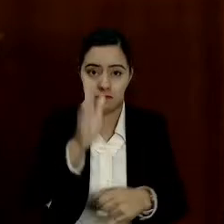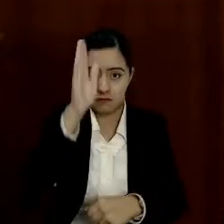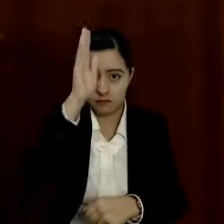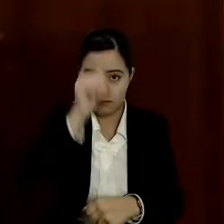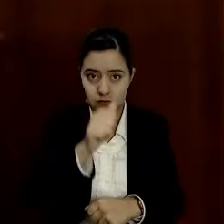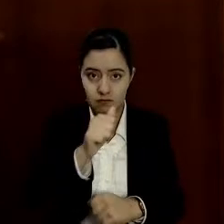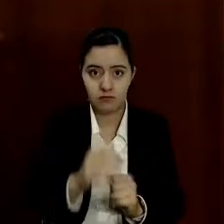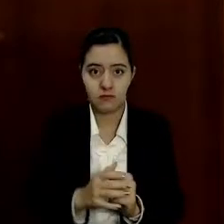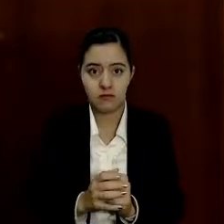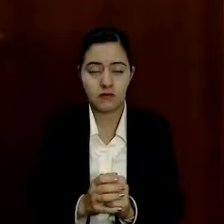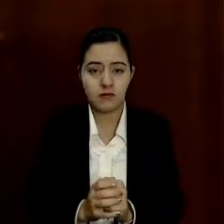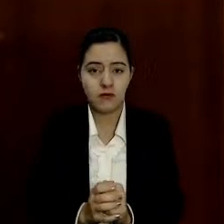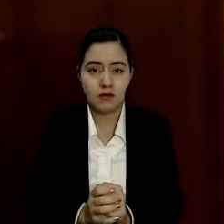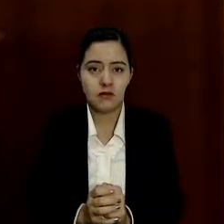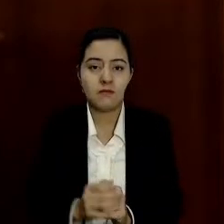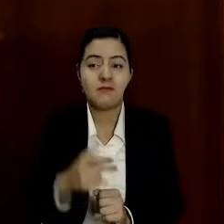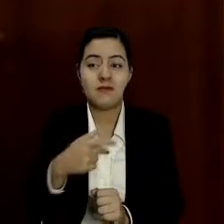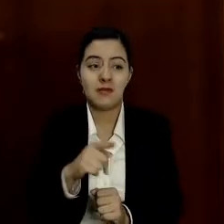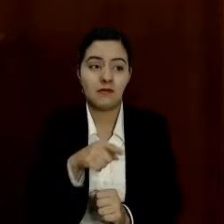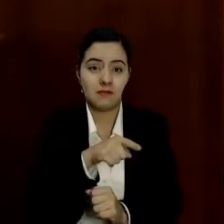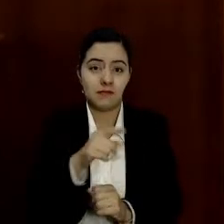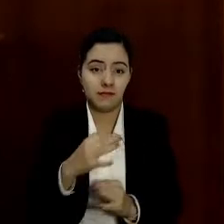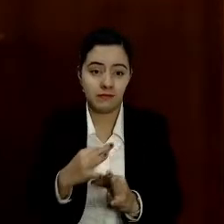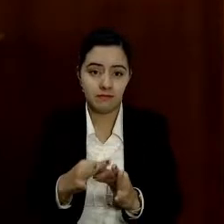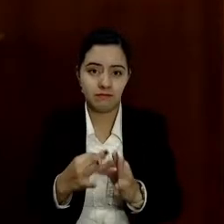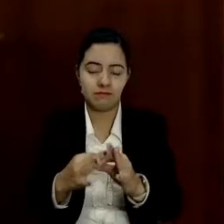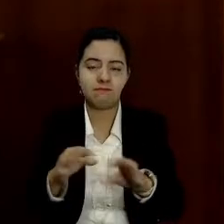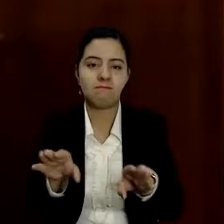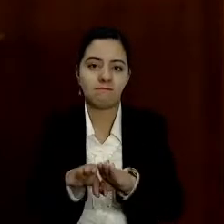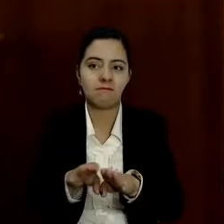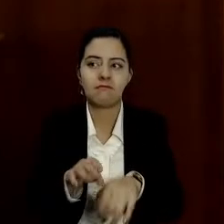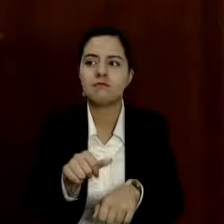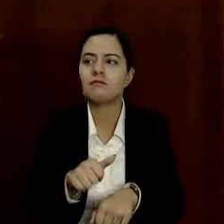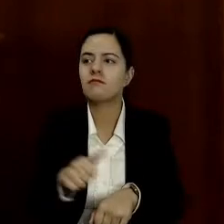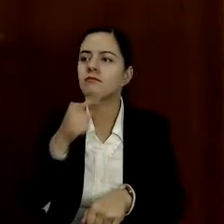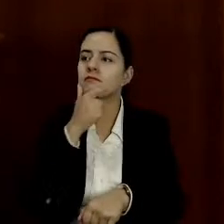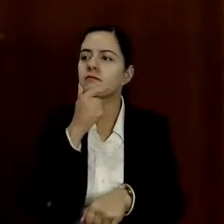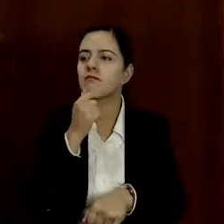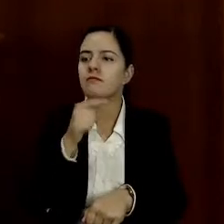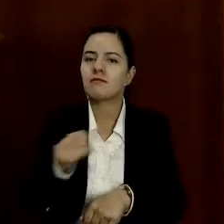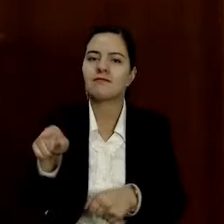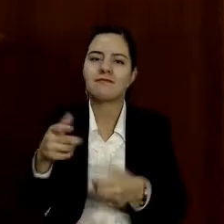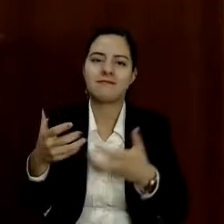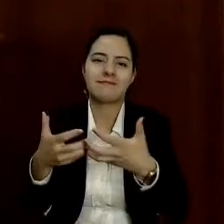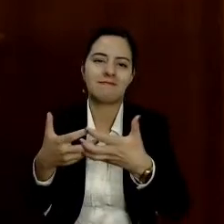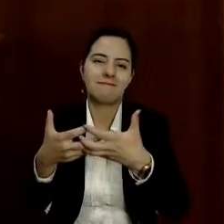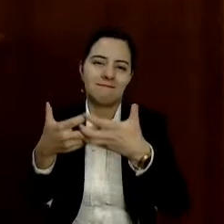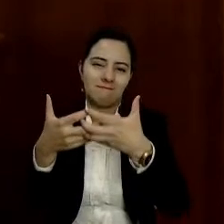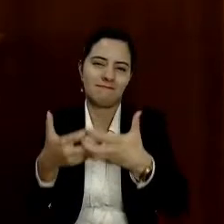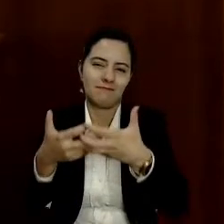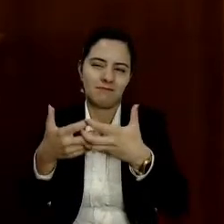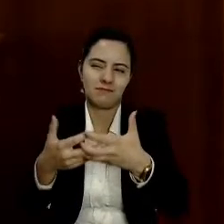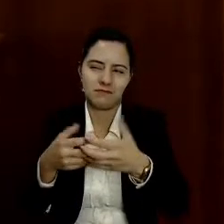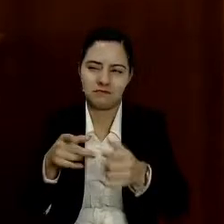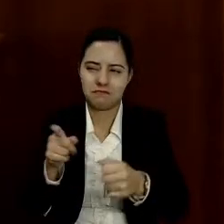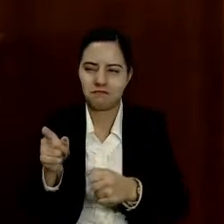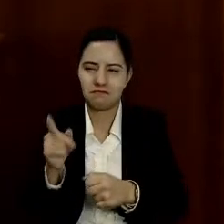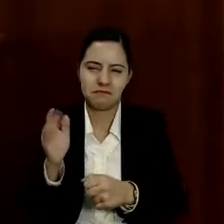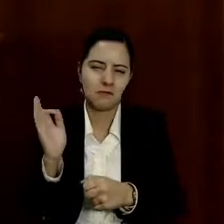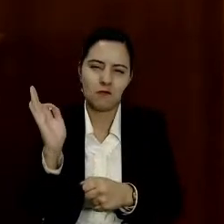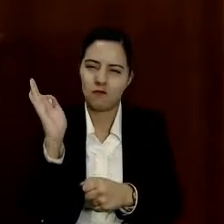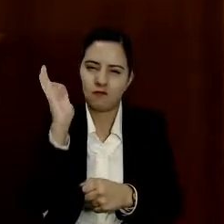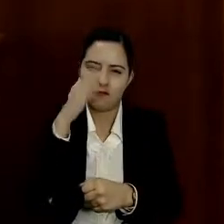cumplirlos subcontrataban a su vez a empresas irregulares, factureras o empresas fantasmas, las